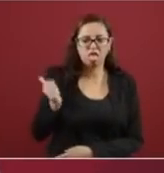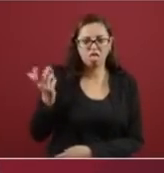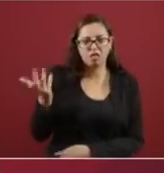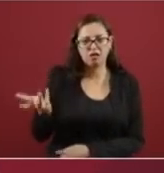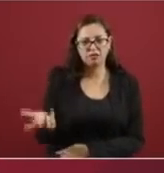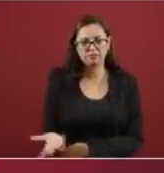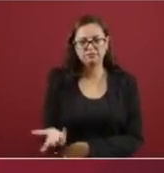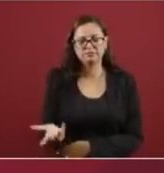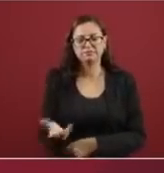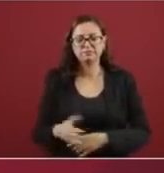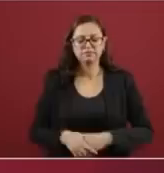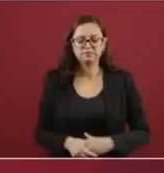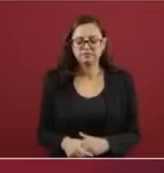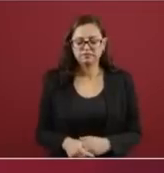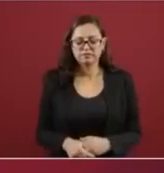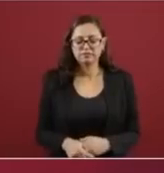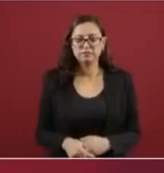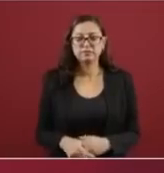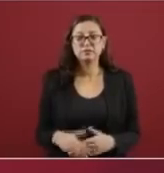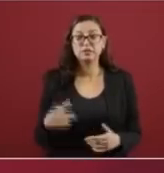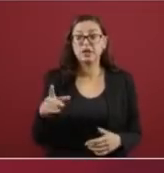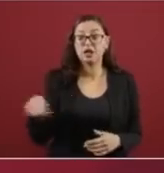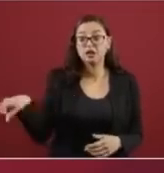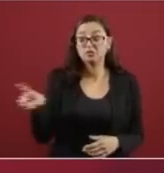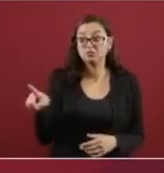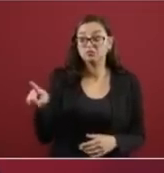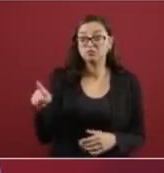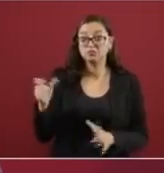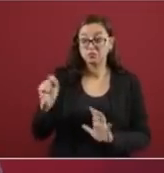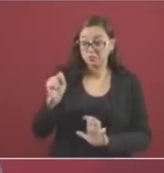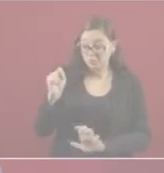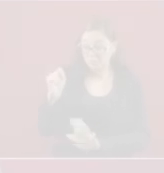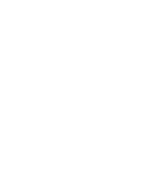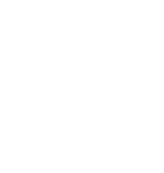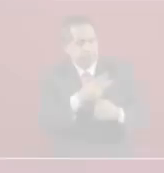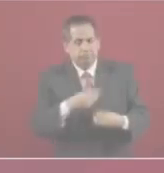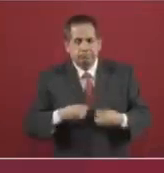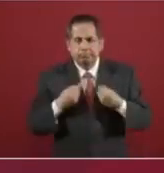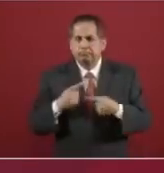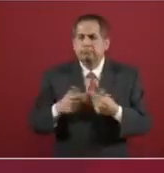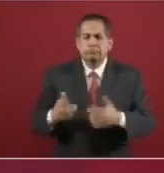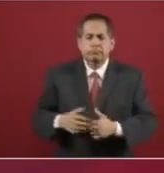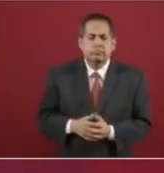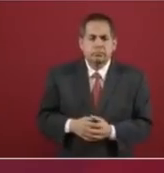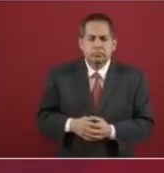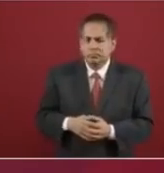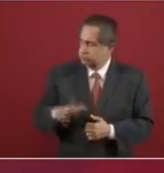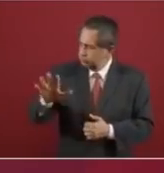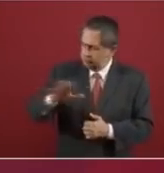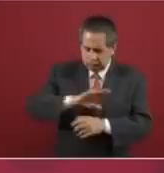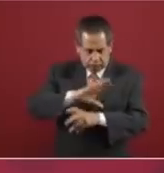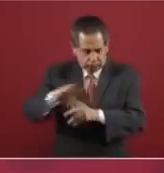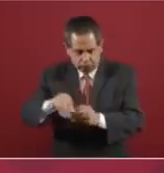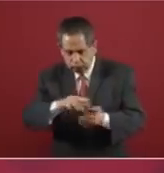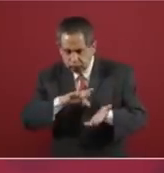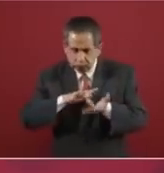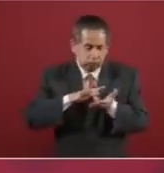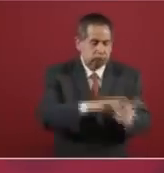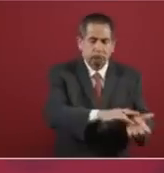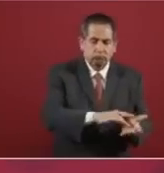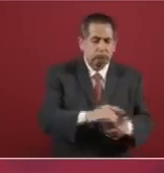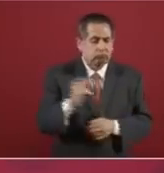se trabaja para que todos los sectores de la población ejerzan su derecho a la salud. Todo el apoyo para quienes